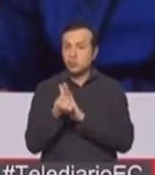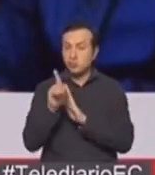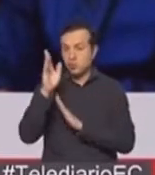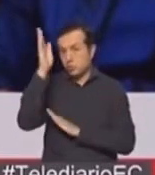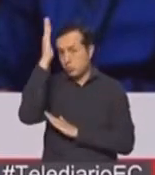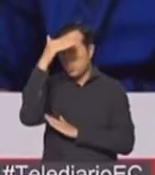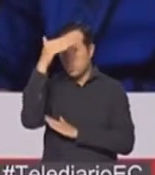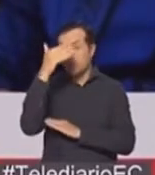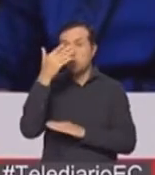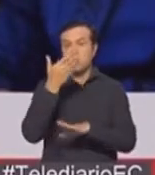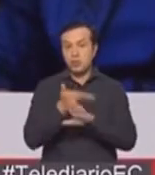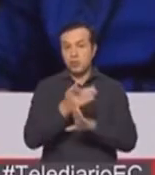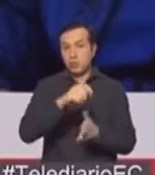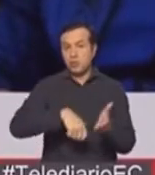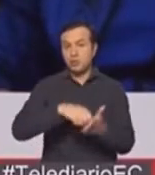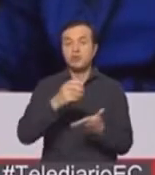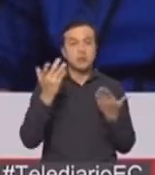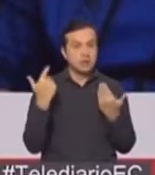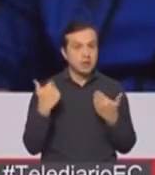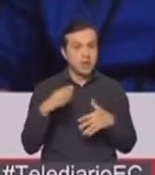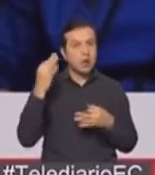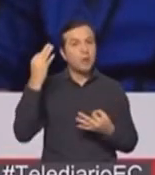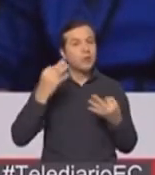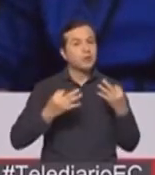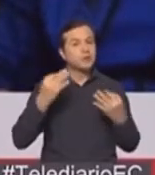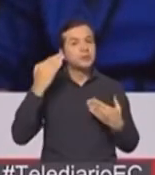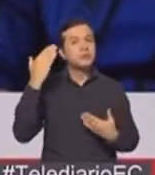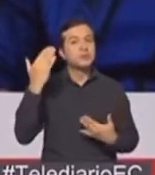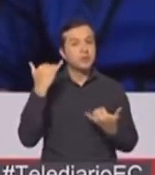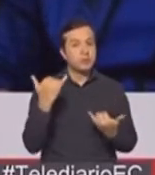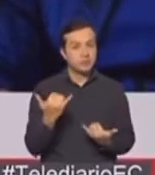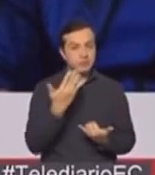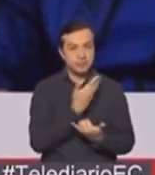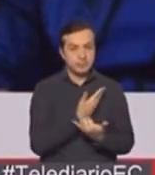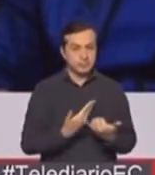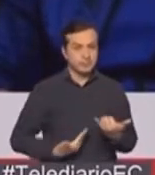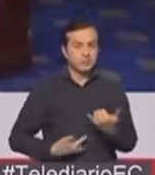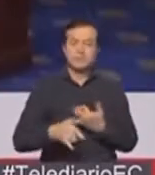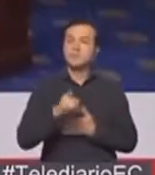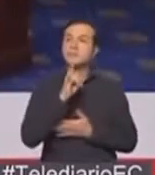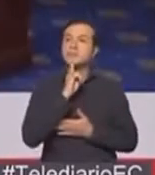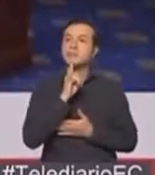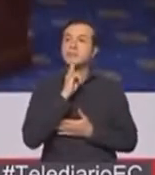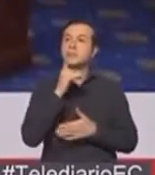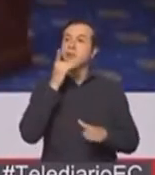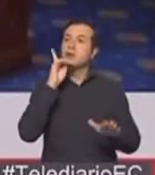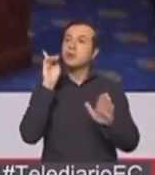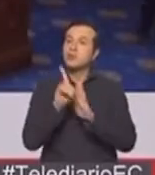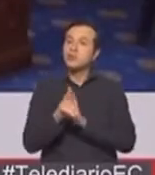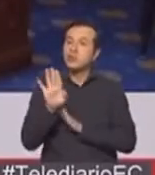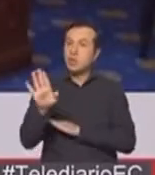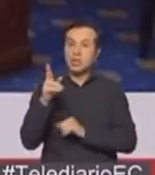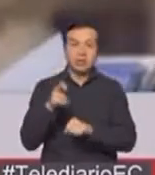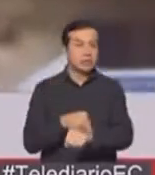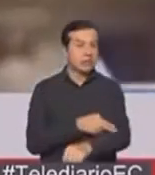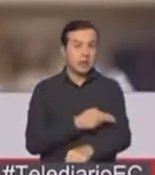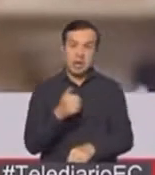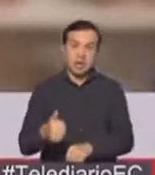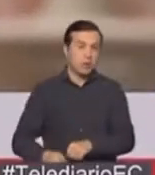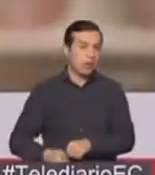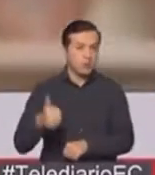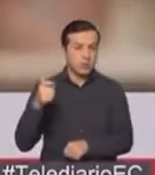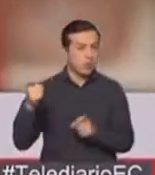con esa aprobación se dio luz verde a un juicio político al actual presidente estadounidense acusado de abuso de poder